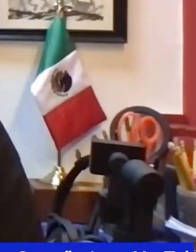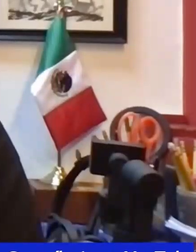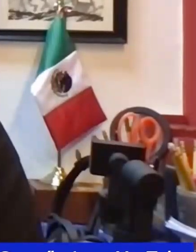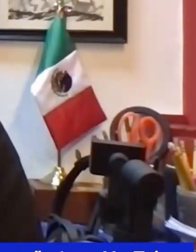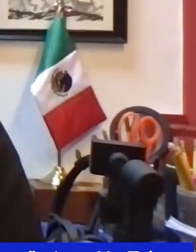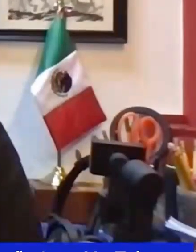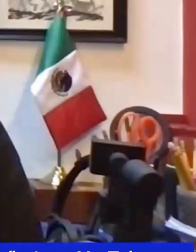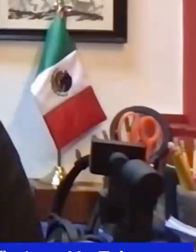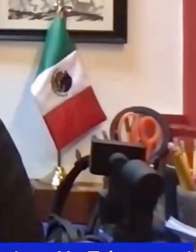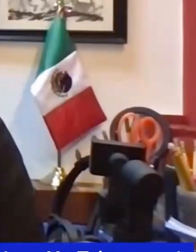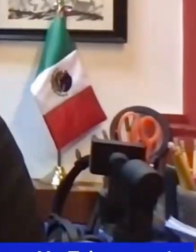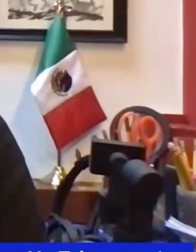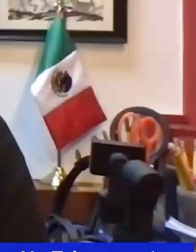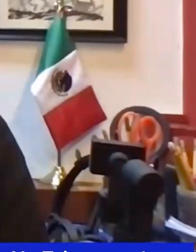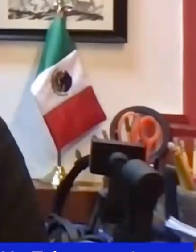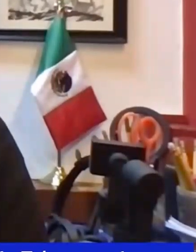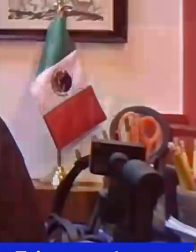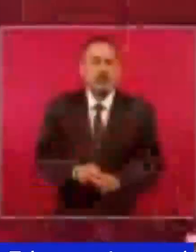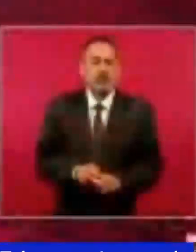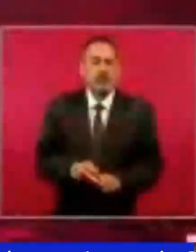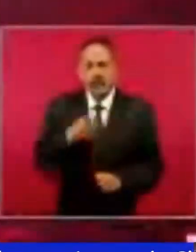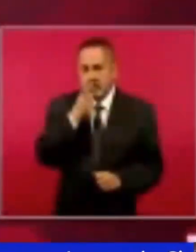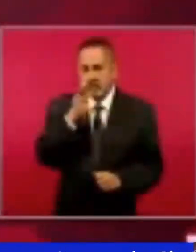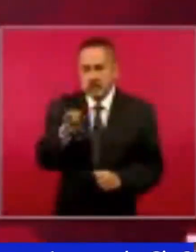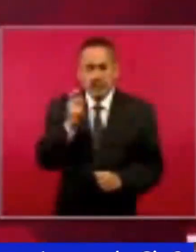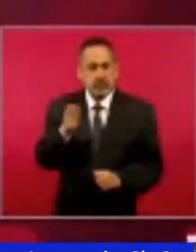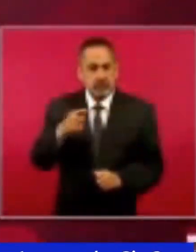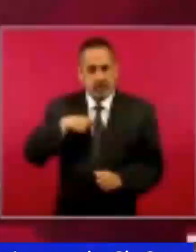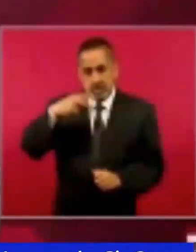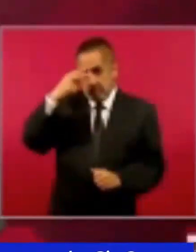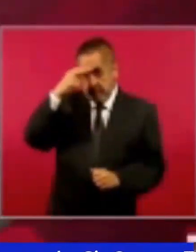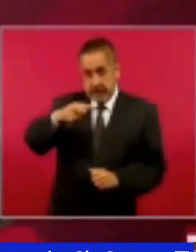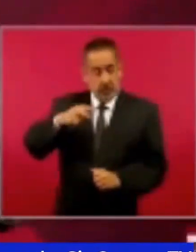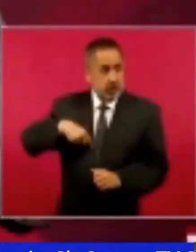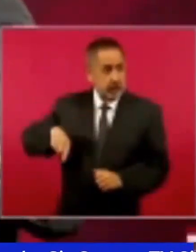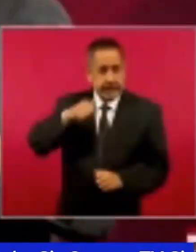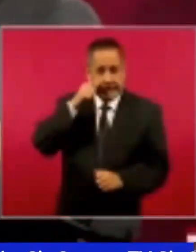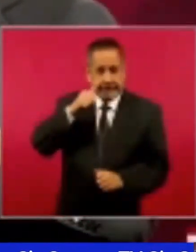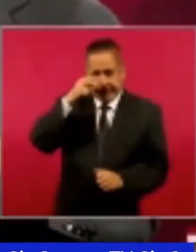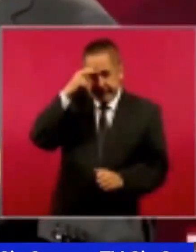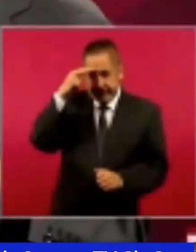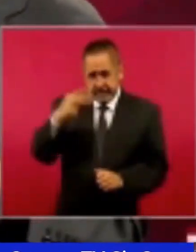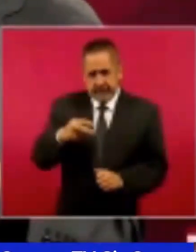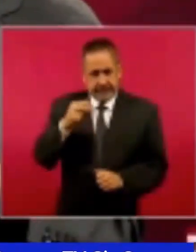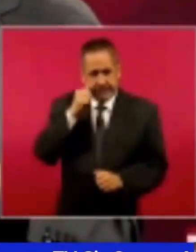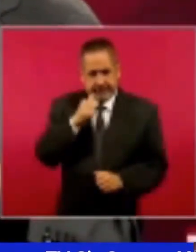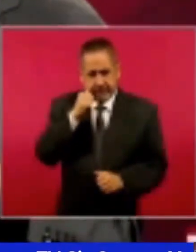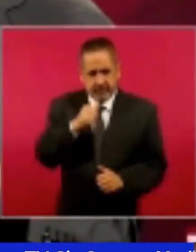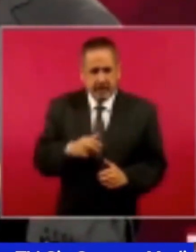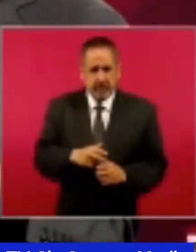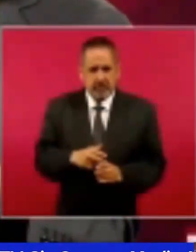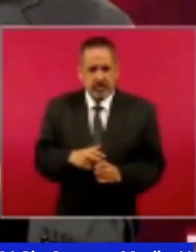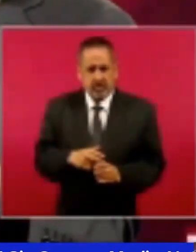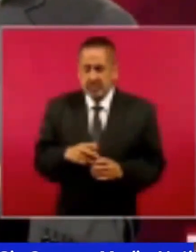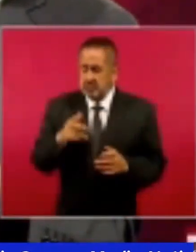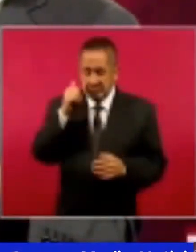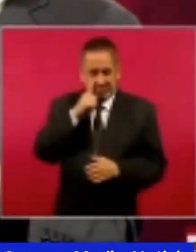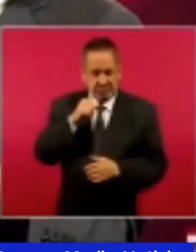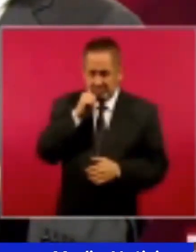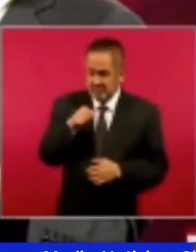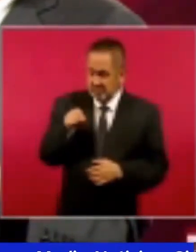al descubierto el presidente Andrés Manuel López Obrador justifica este